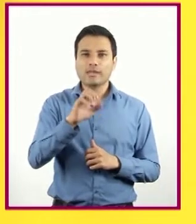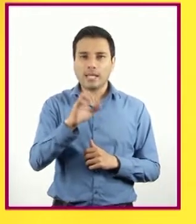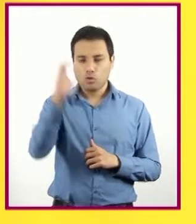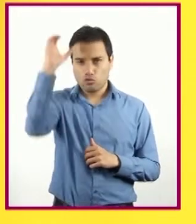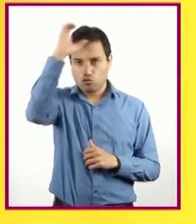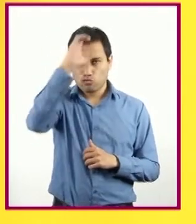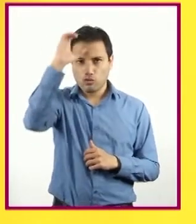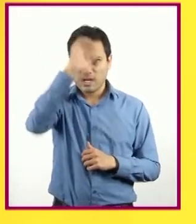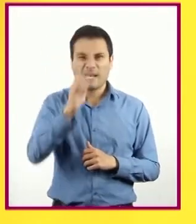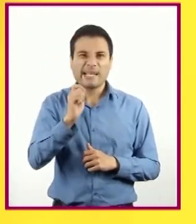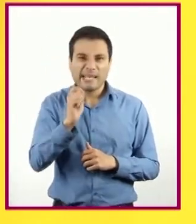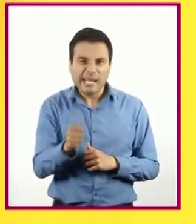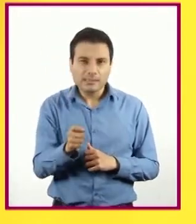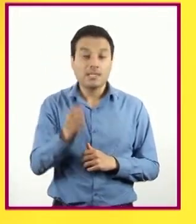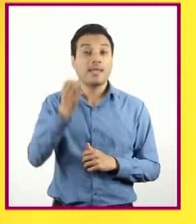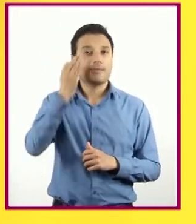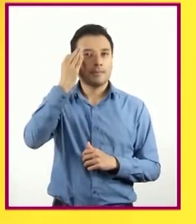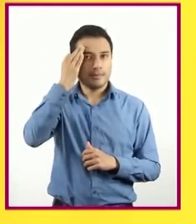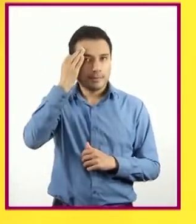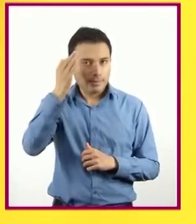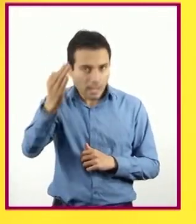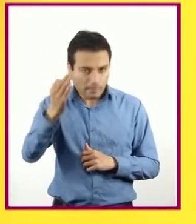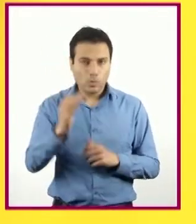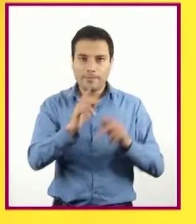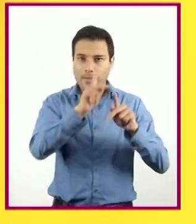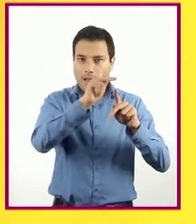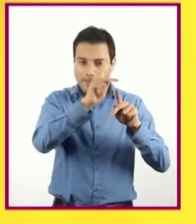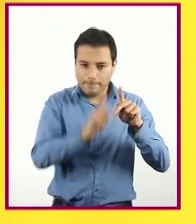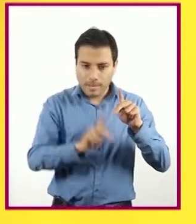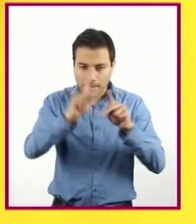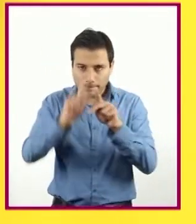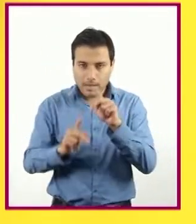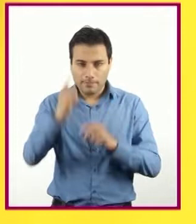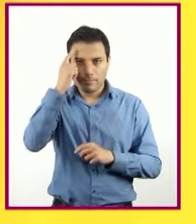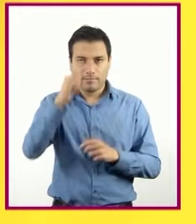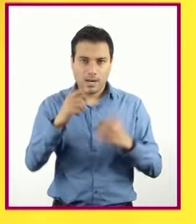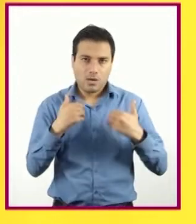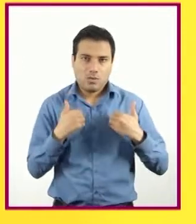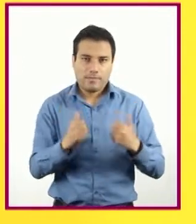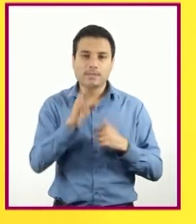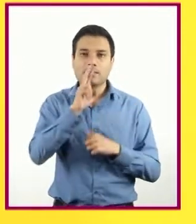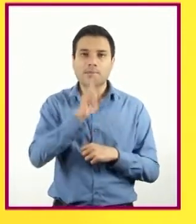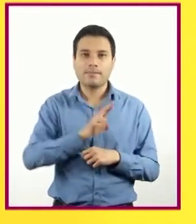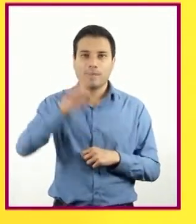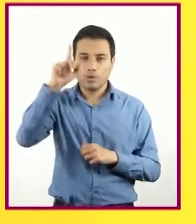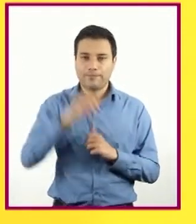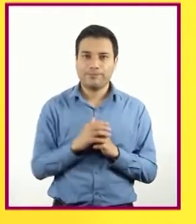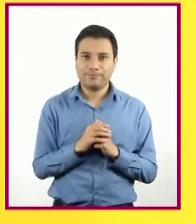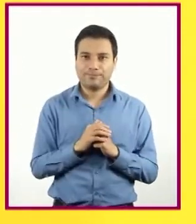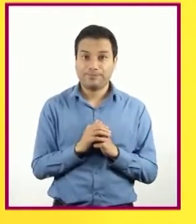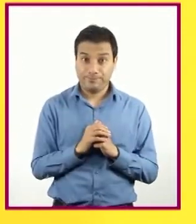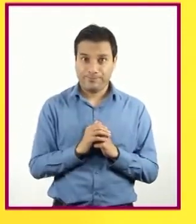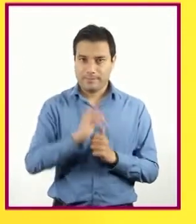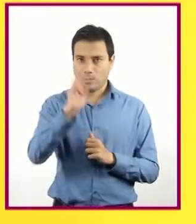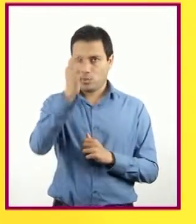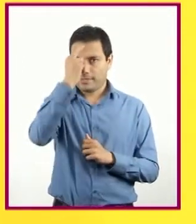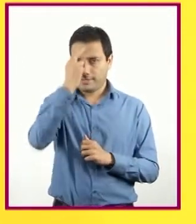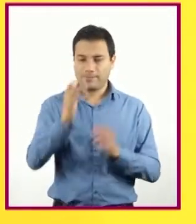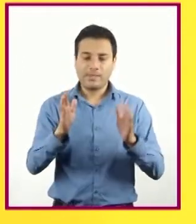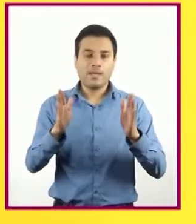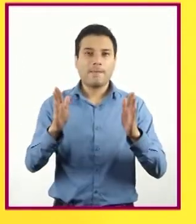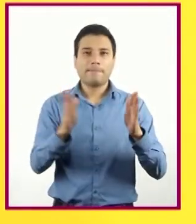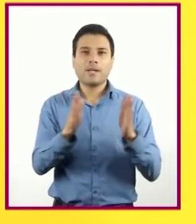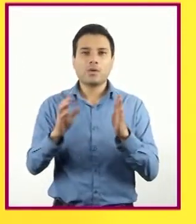los investigadores hacen para la mejor comprensión de las culturas. Recordamos que el periodo